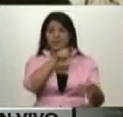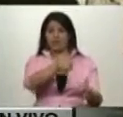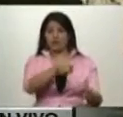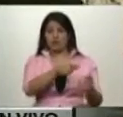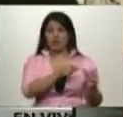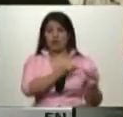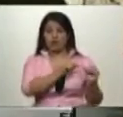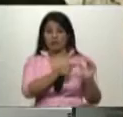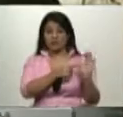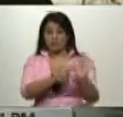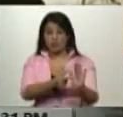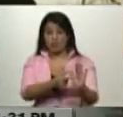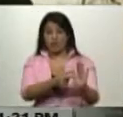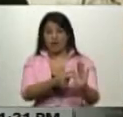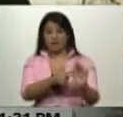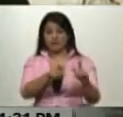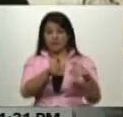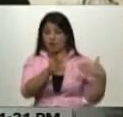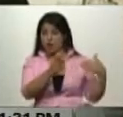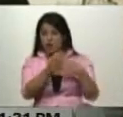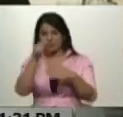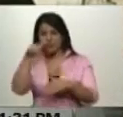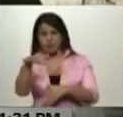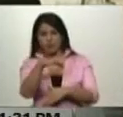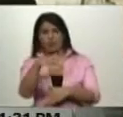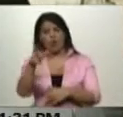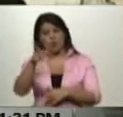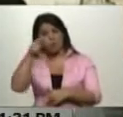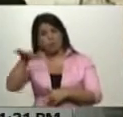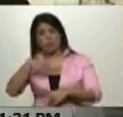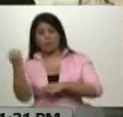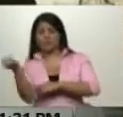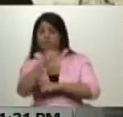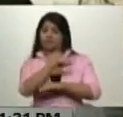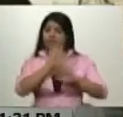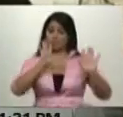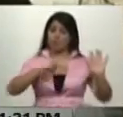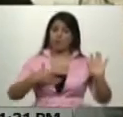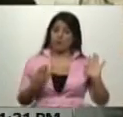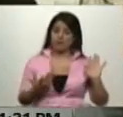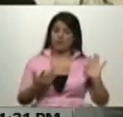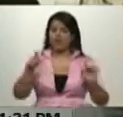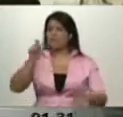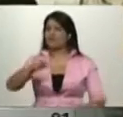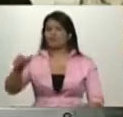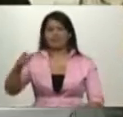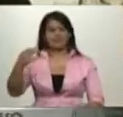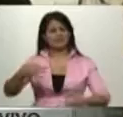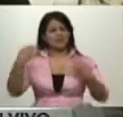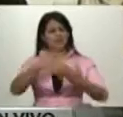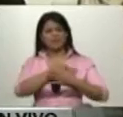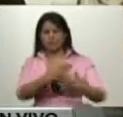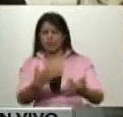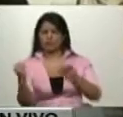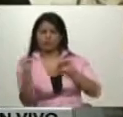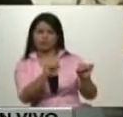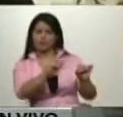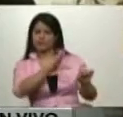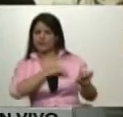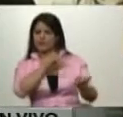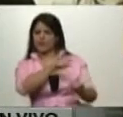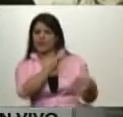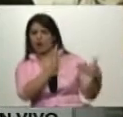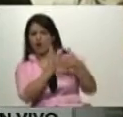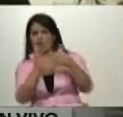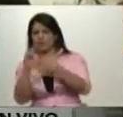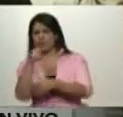enseñando las garras y las fauces contra un pueblo de esa manera, un pueblo que está dispuesto y que ya lo ha hecho a rebelarse permanentemente